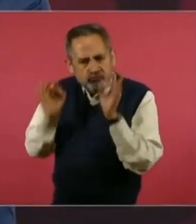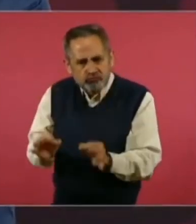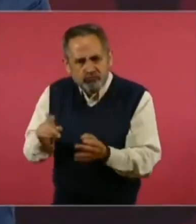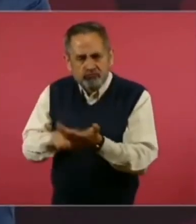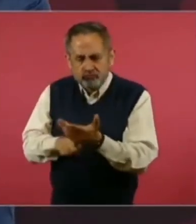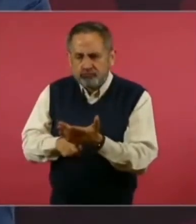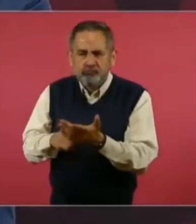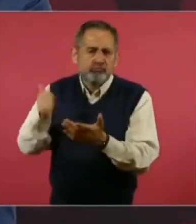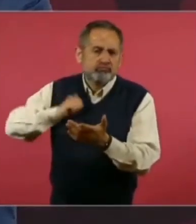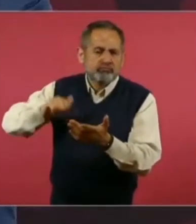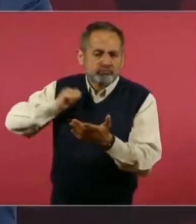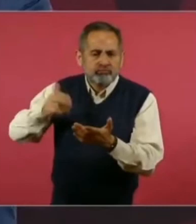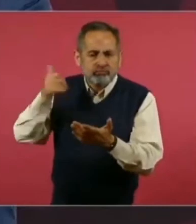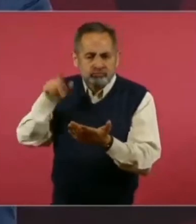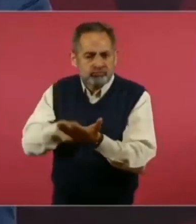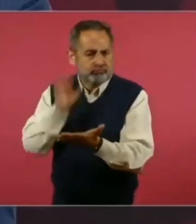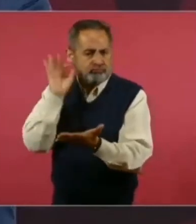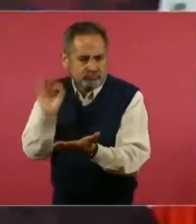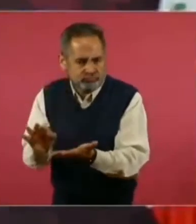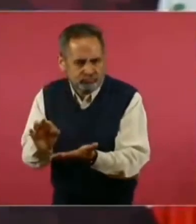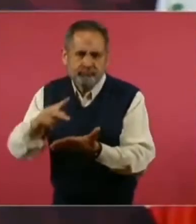sus orígenes.